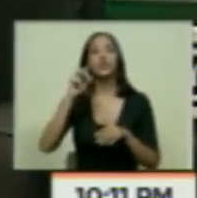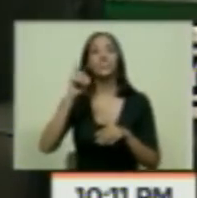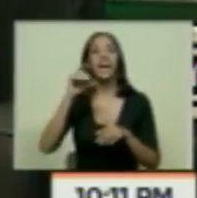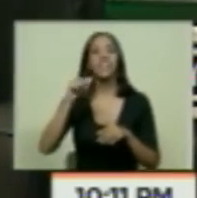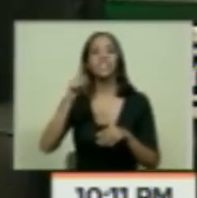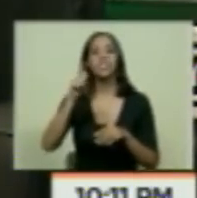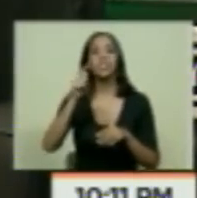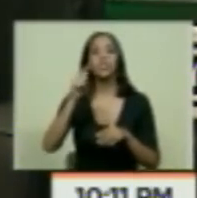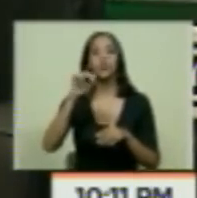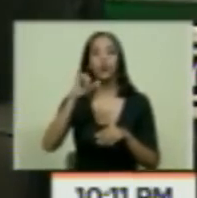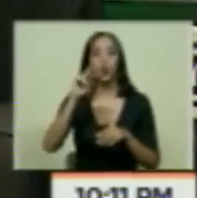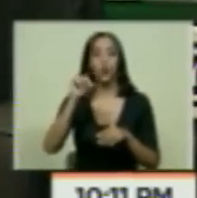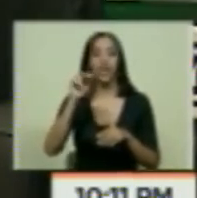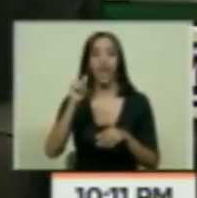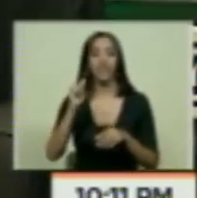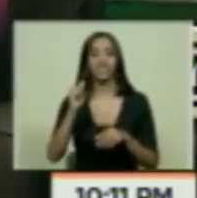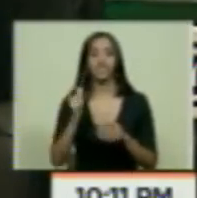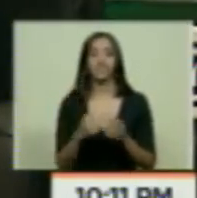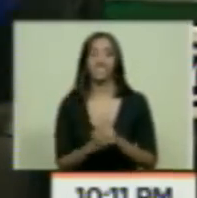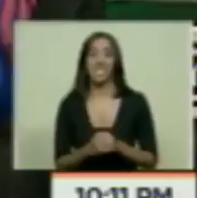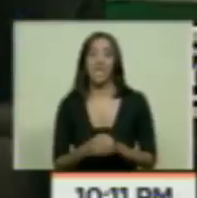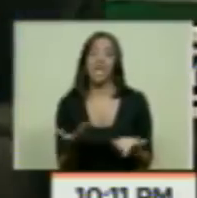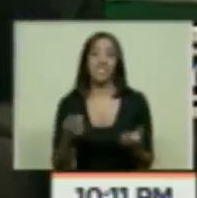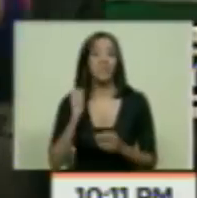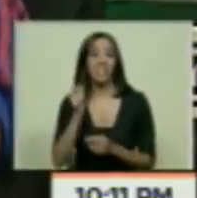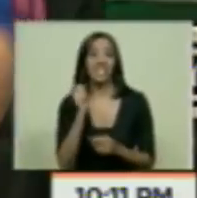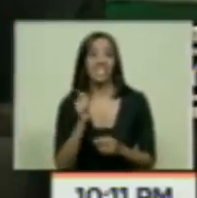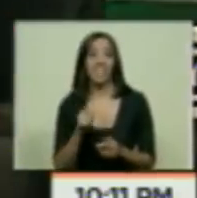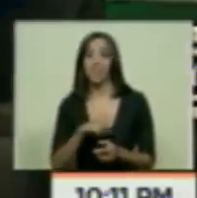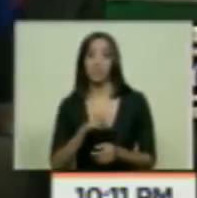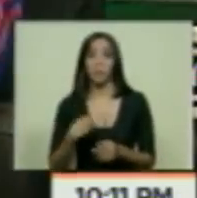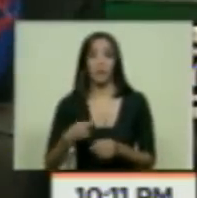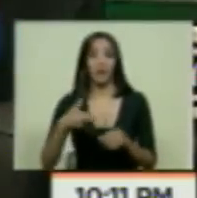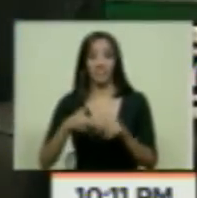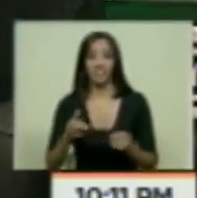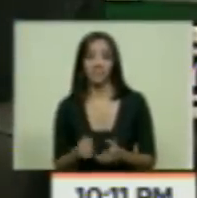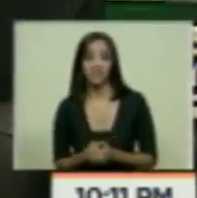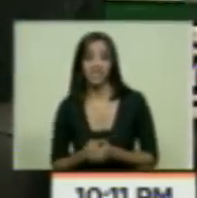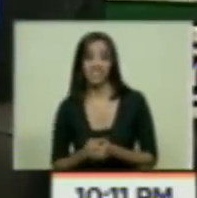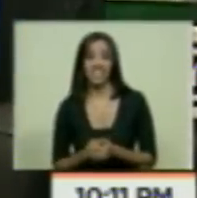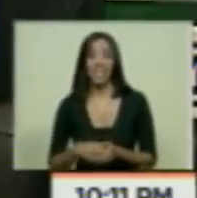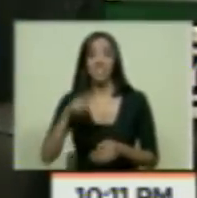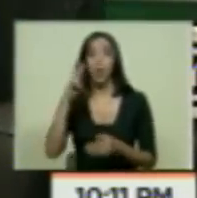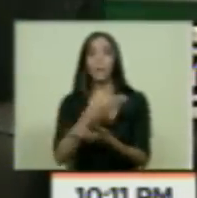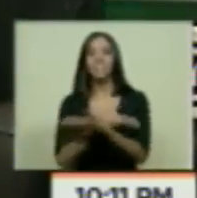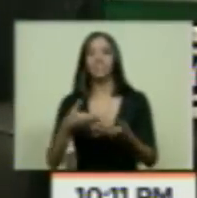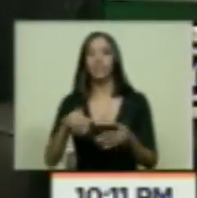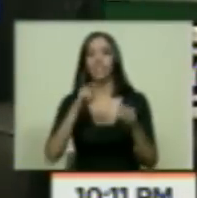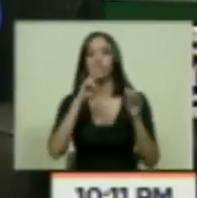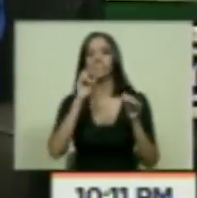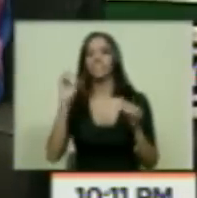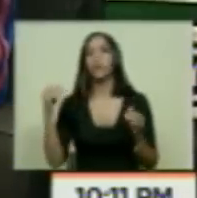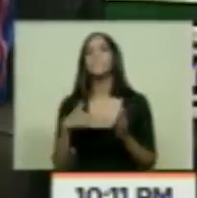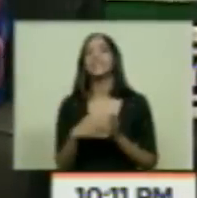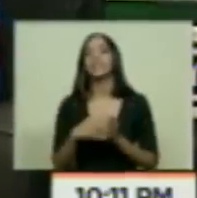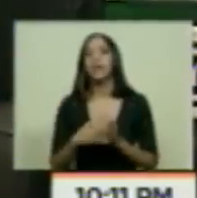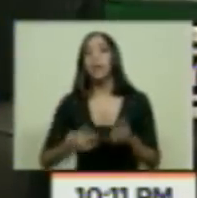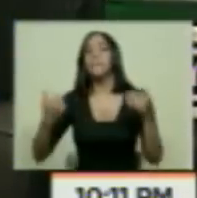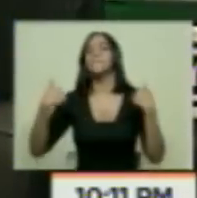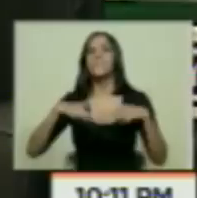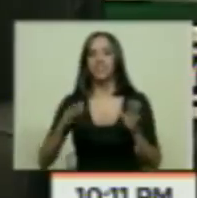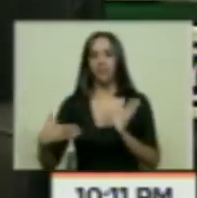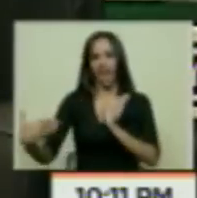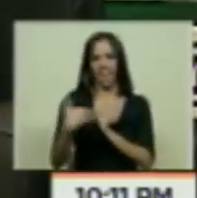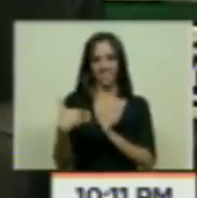tarea, así que bueno, tiene un reportaje del ISTO, 2,200,000. Mientras ataquen, mientras lancen